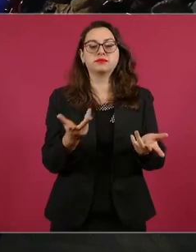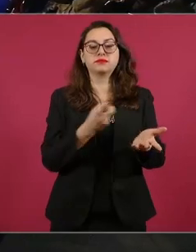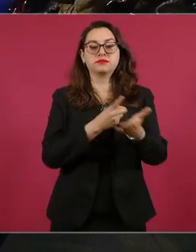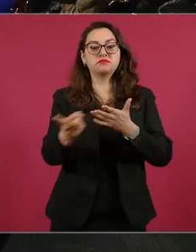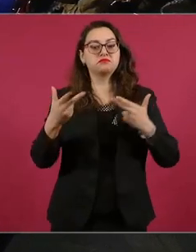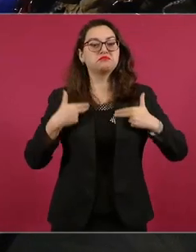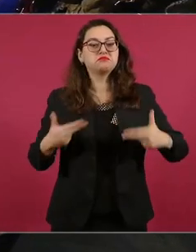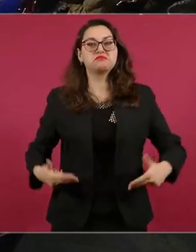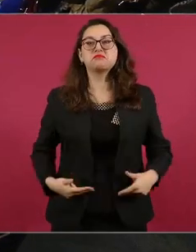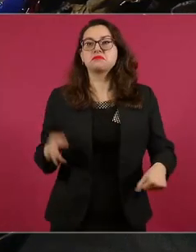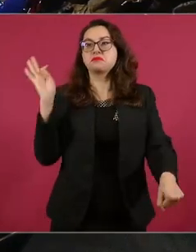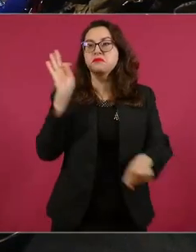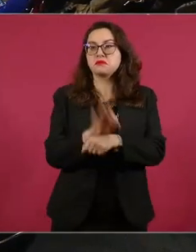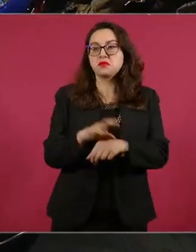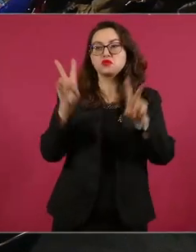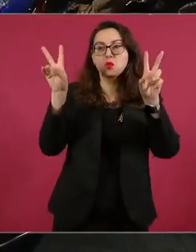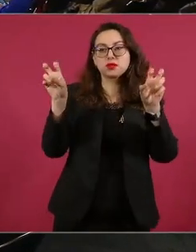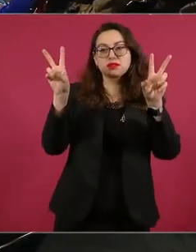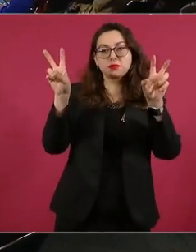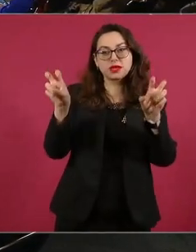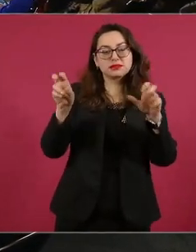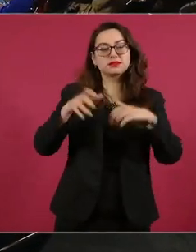pseudodefensores de derechos humanos,